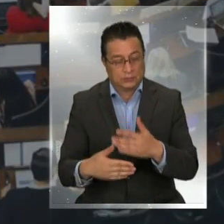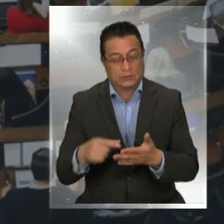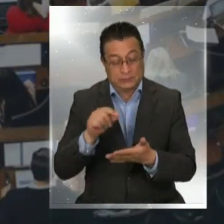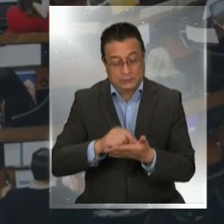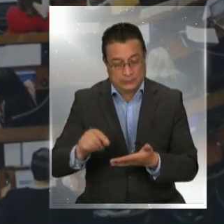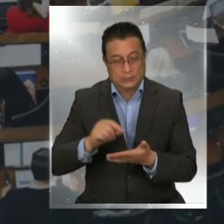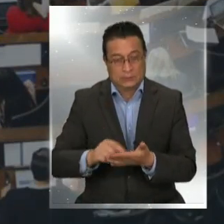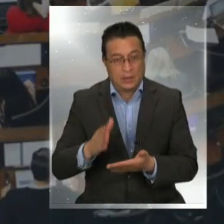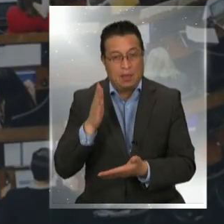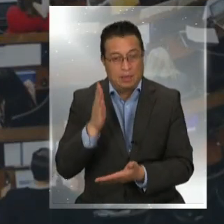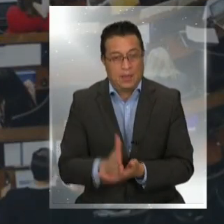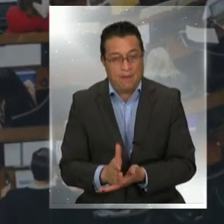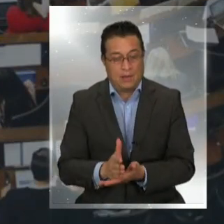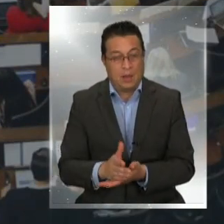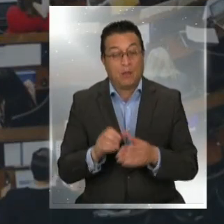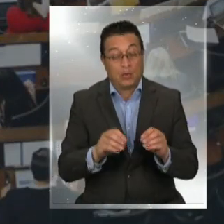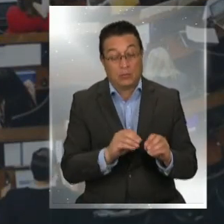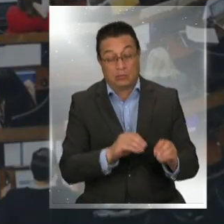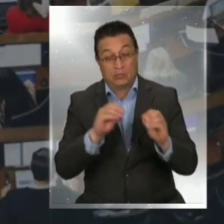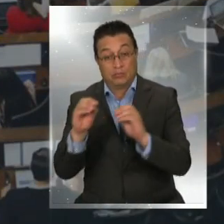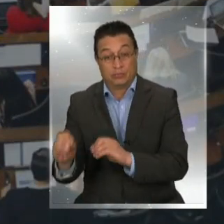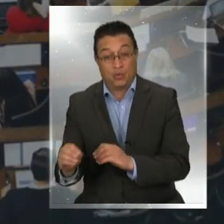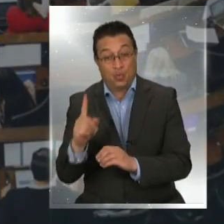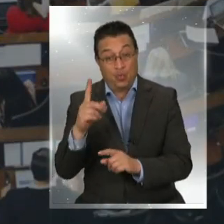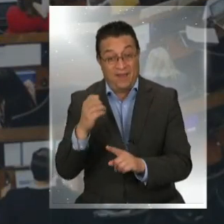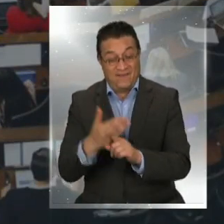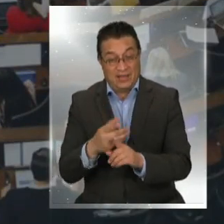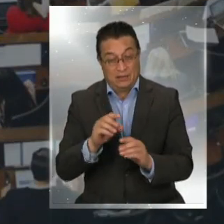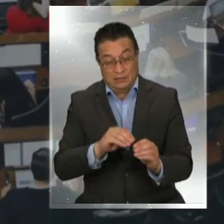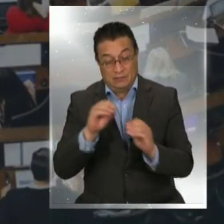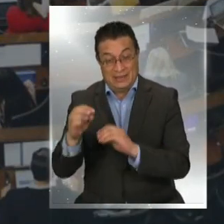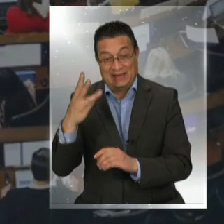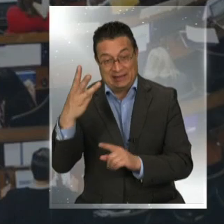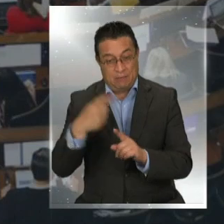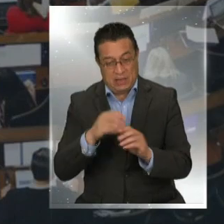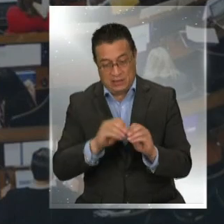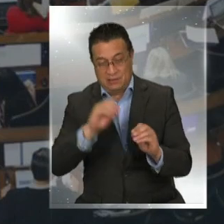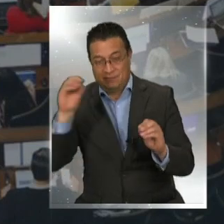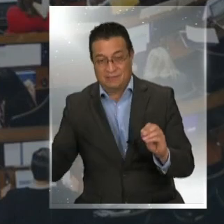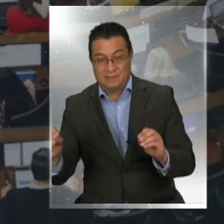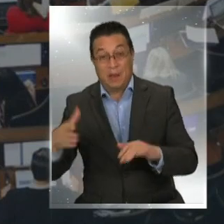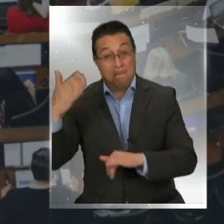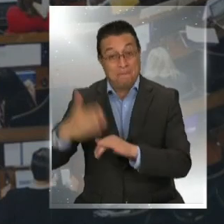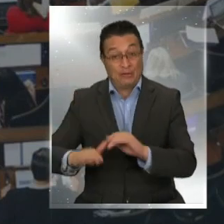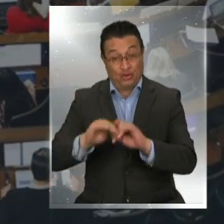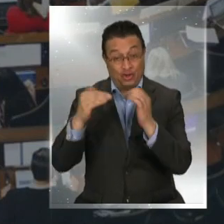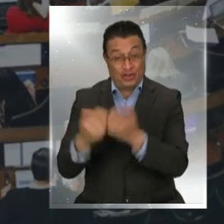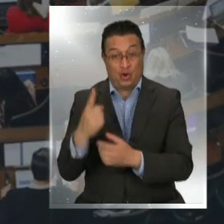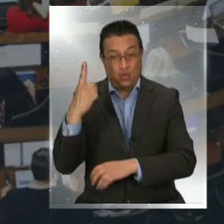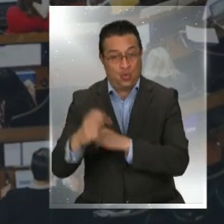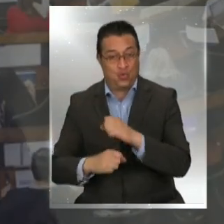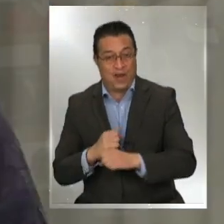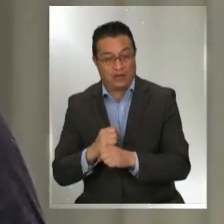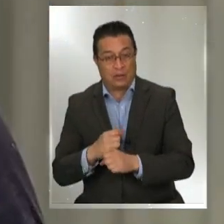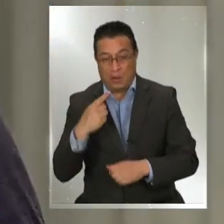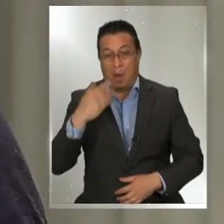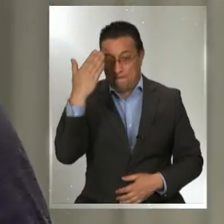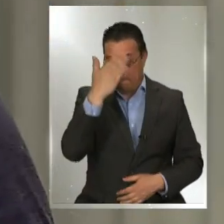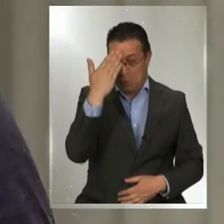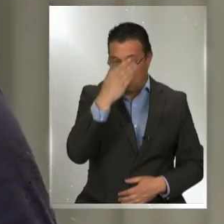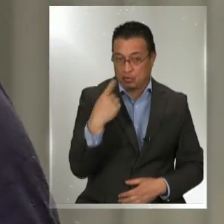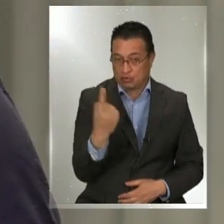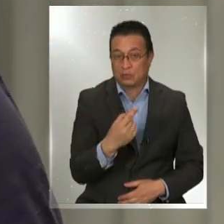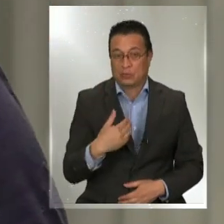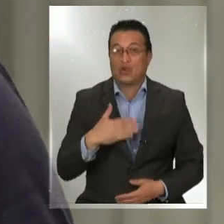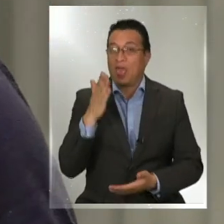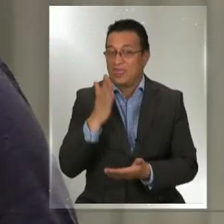el texto y puede extenderse una sola vez por 3 meses más. Plazos que son mirados con preocupación. Yo creo que